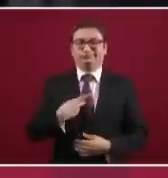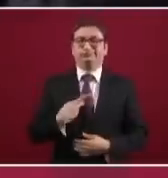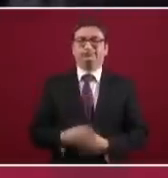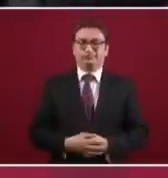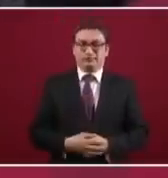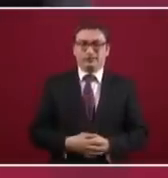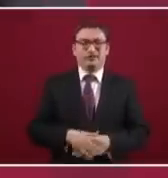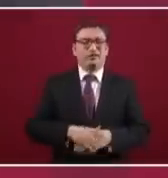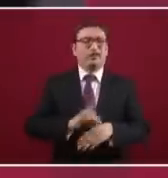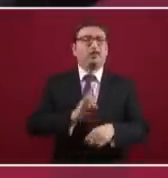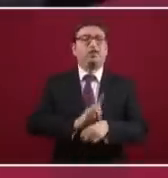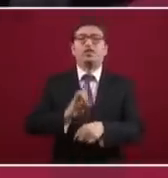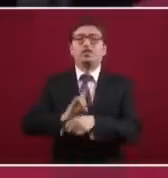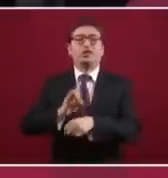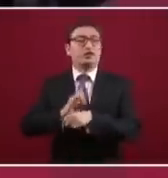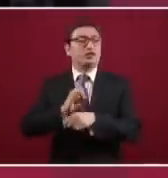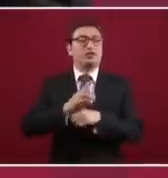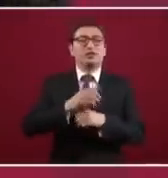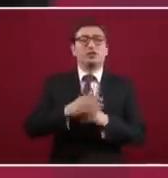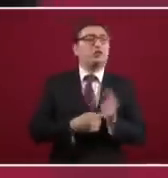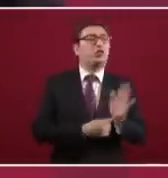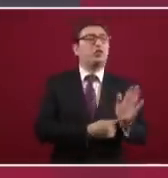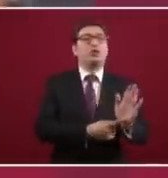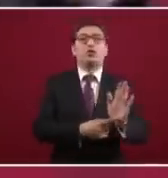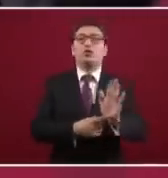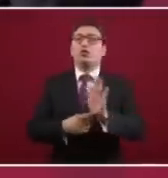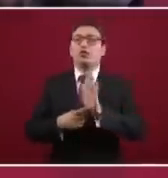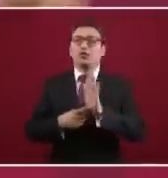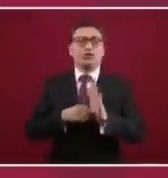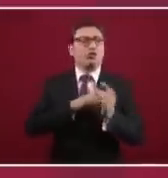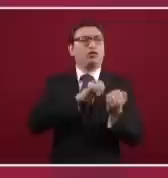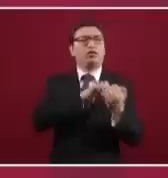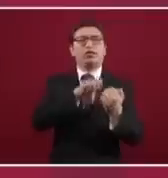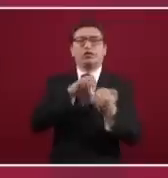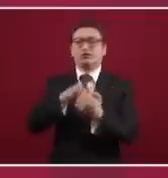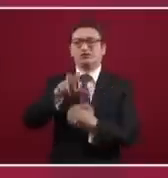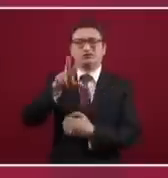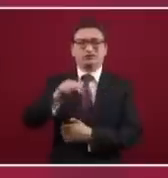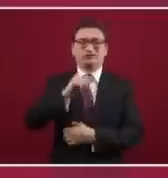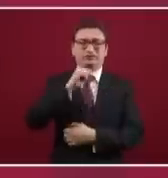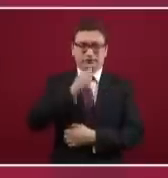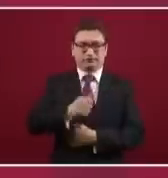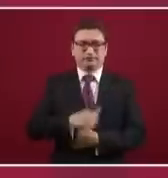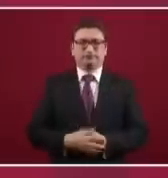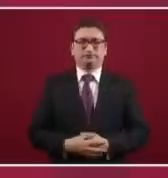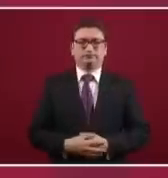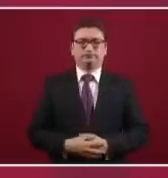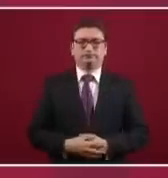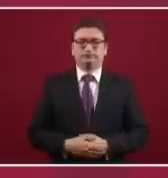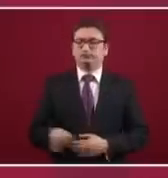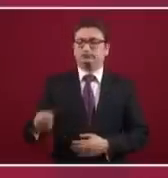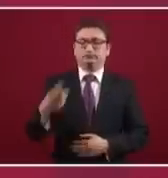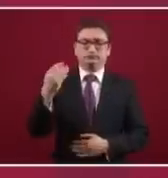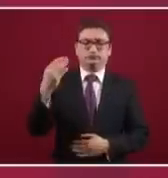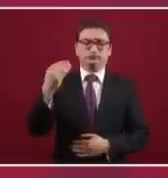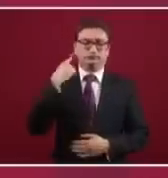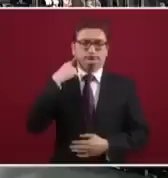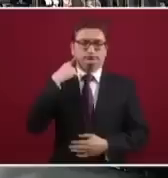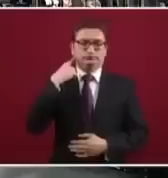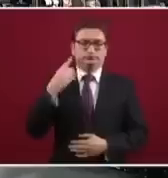Nada de simulación, nada de engañar. ¿Cómo reforzamos al INAI, al INAI, para que